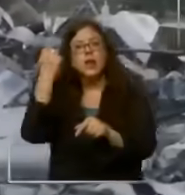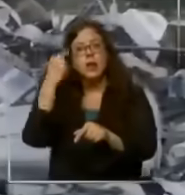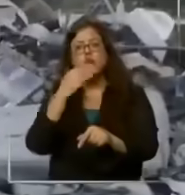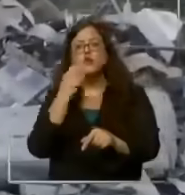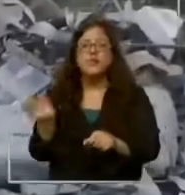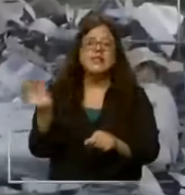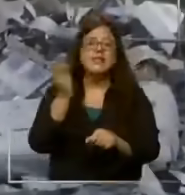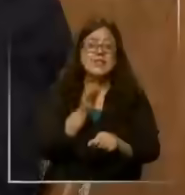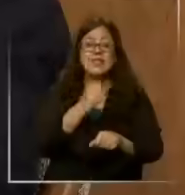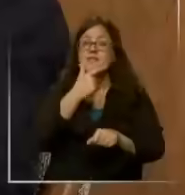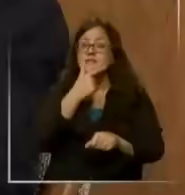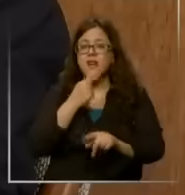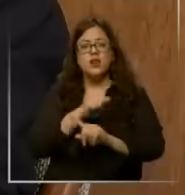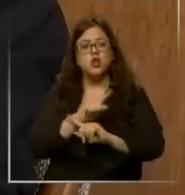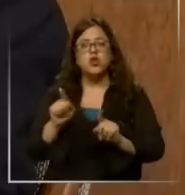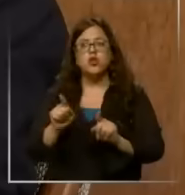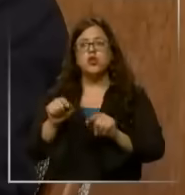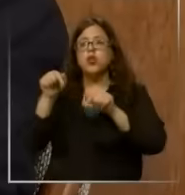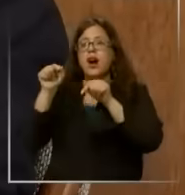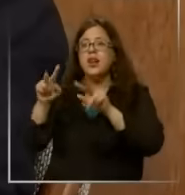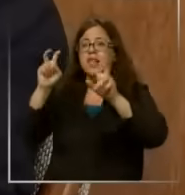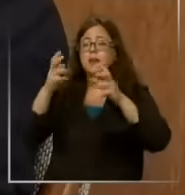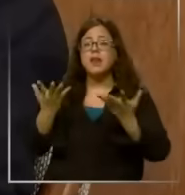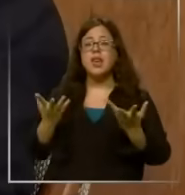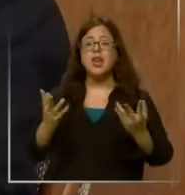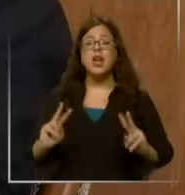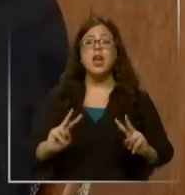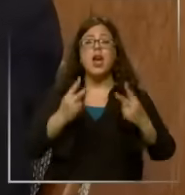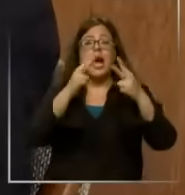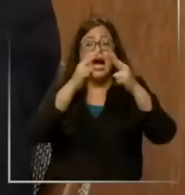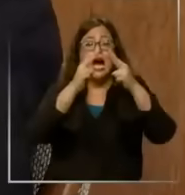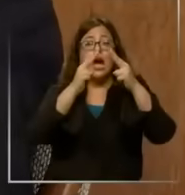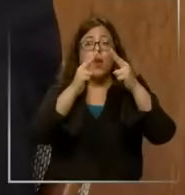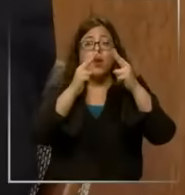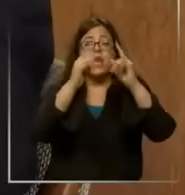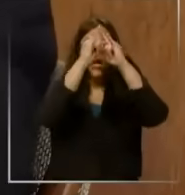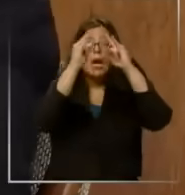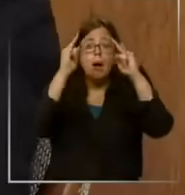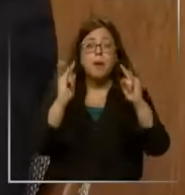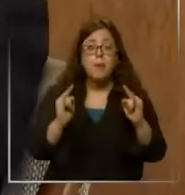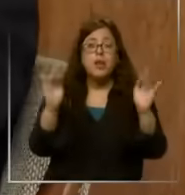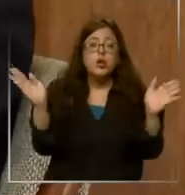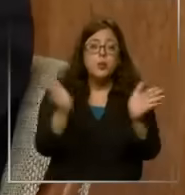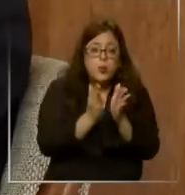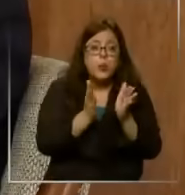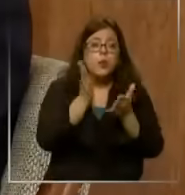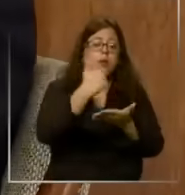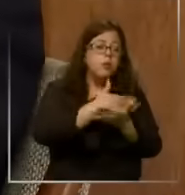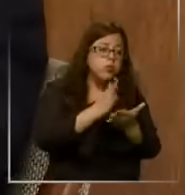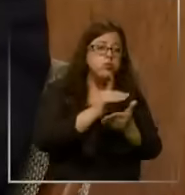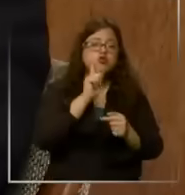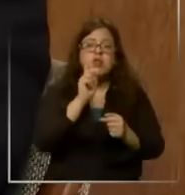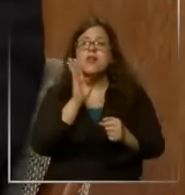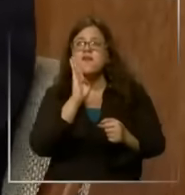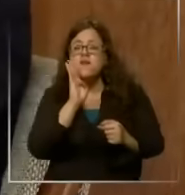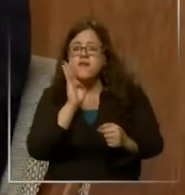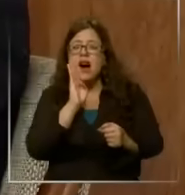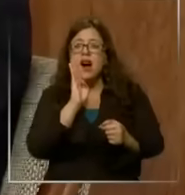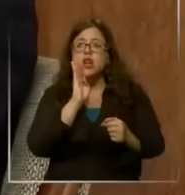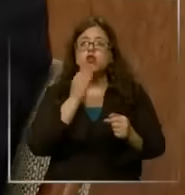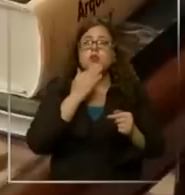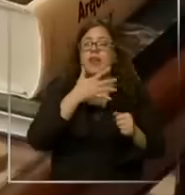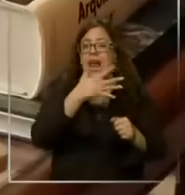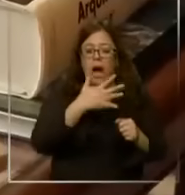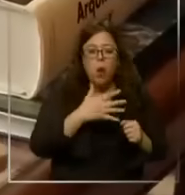que no es tan sencillo. Lo que se ha planteado es construir campamento de tránsito. ¿Qué significa? Campamentos más pequeños, organizados, que tienen sus baños, o sea, y tienen